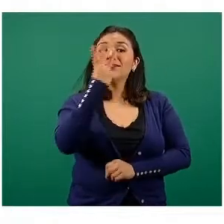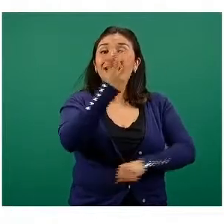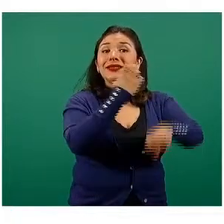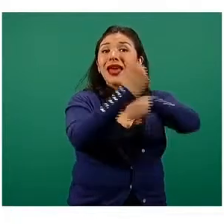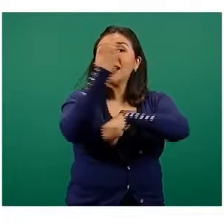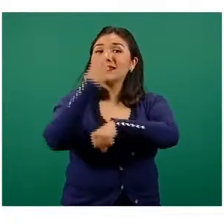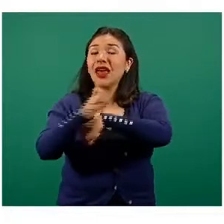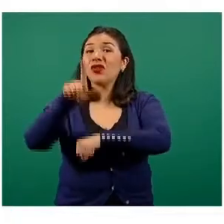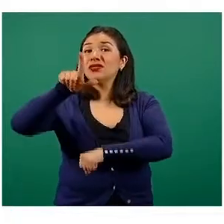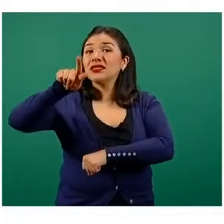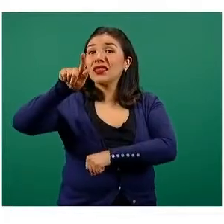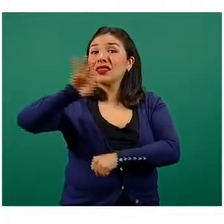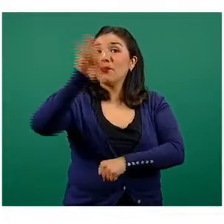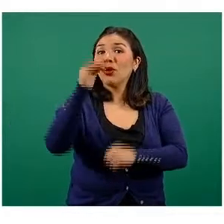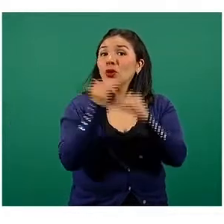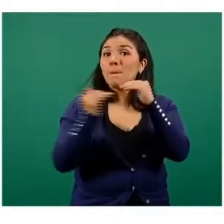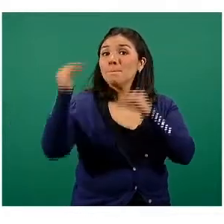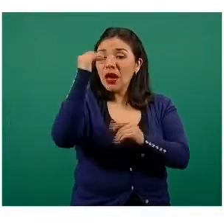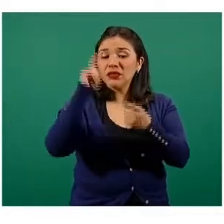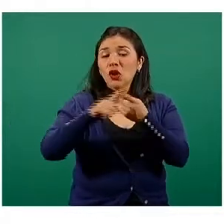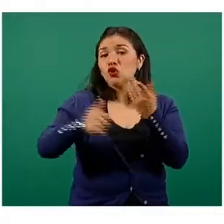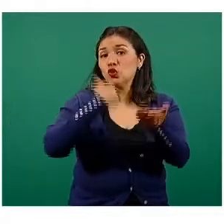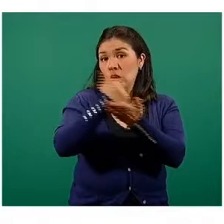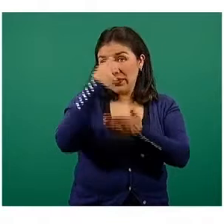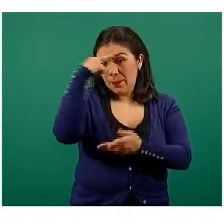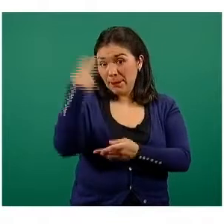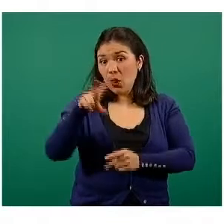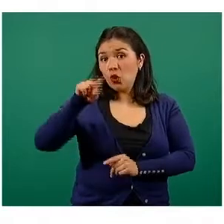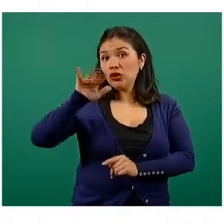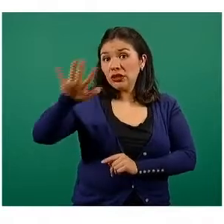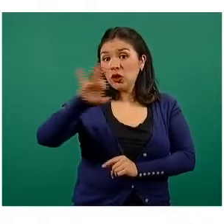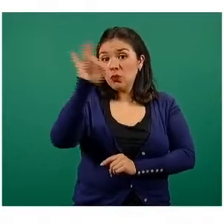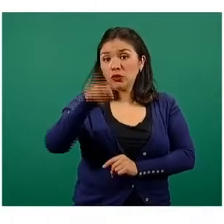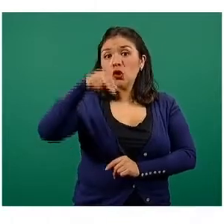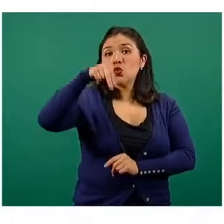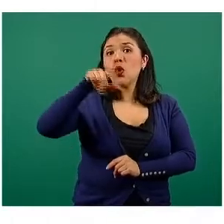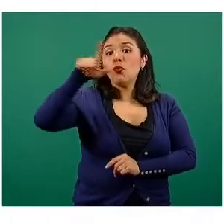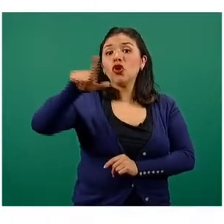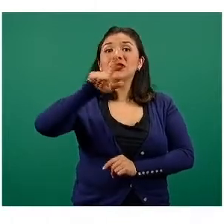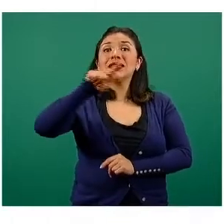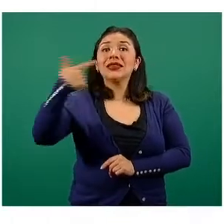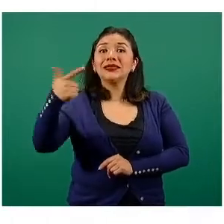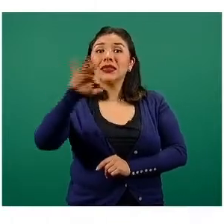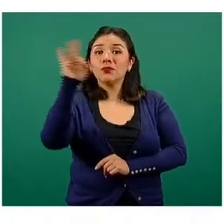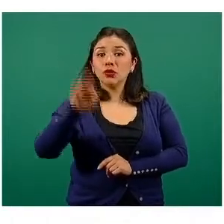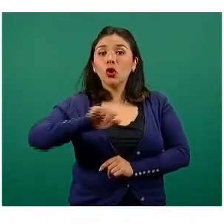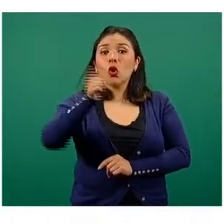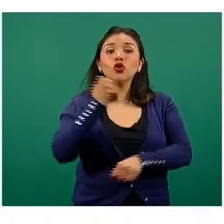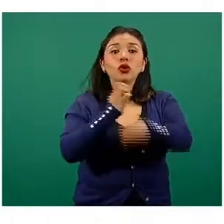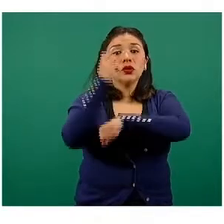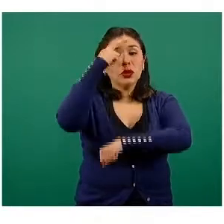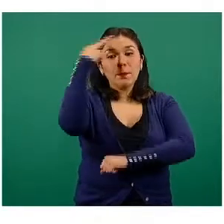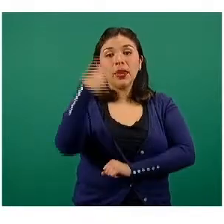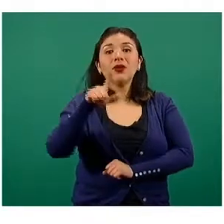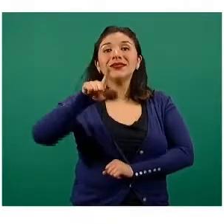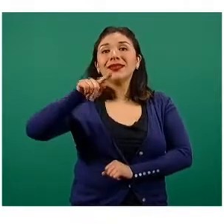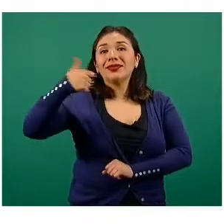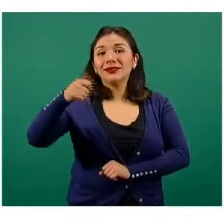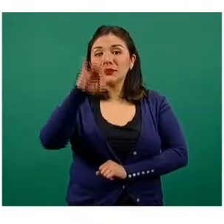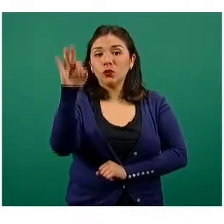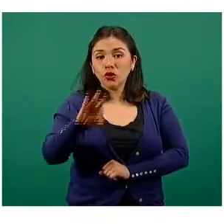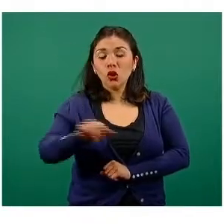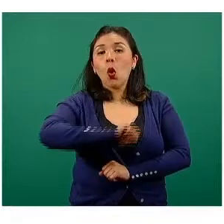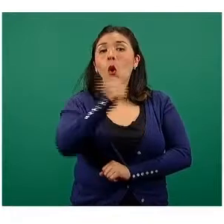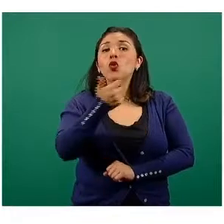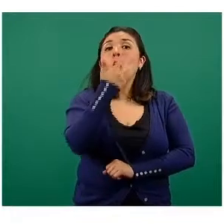con más del 70%, Ciudad de México 85%, Nuevo León 77% y Estado de México con 76%. Tenemos